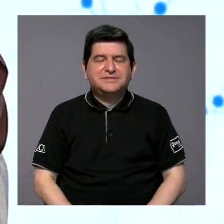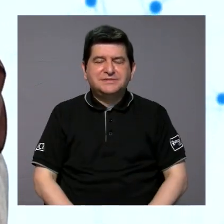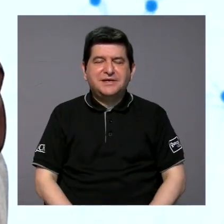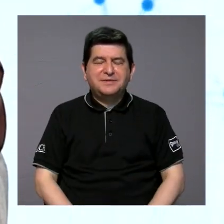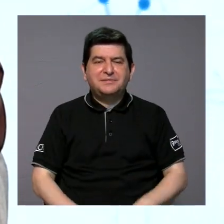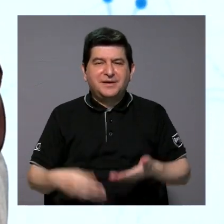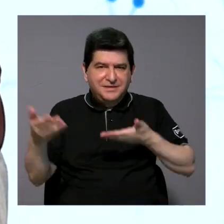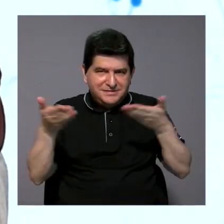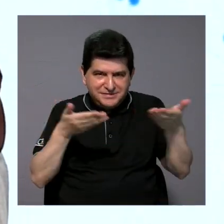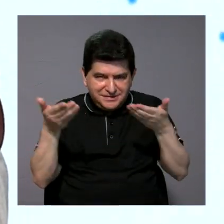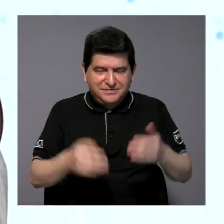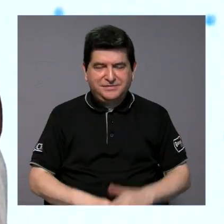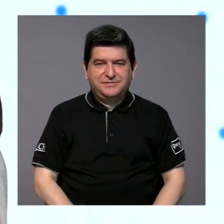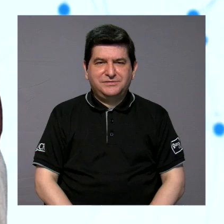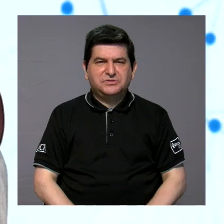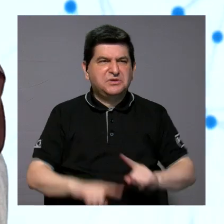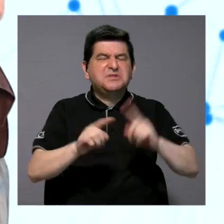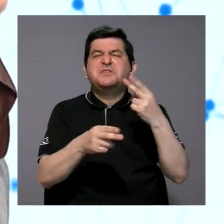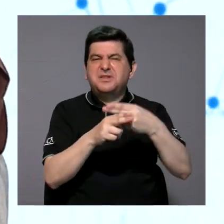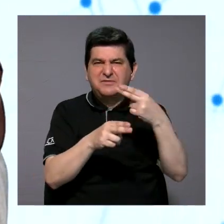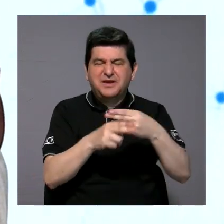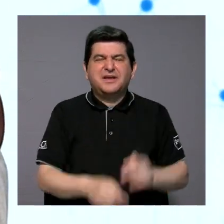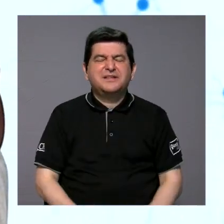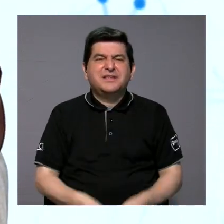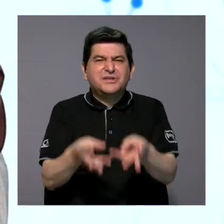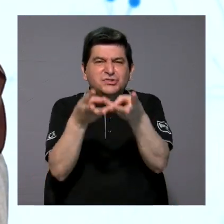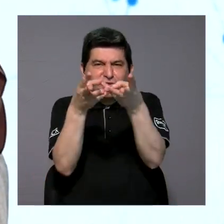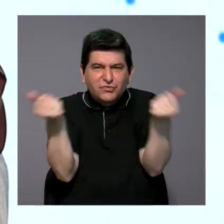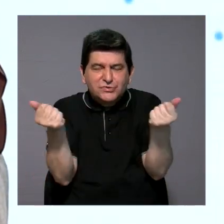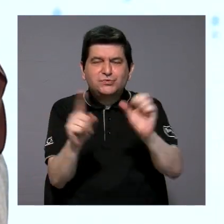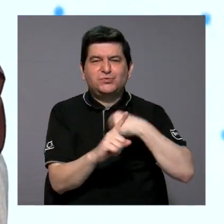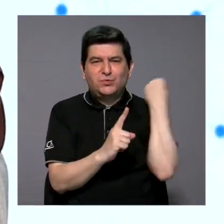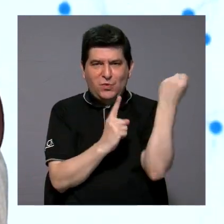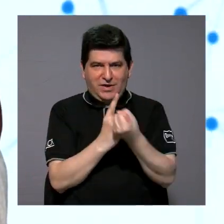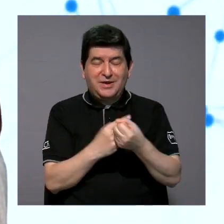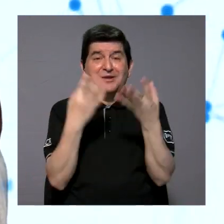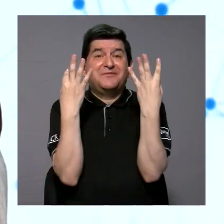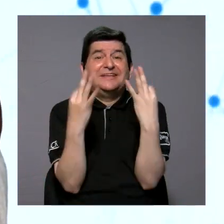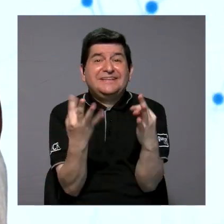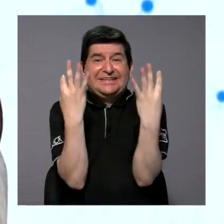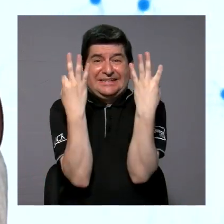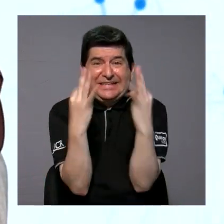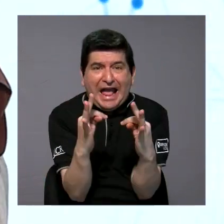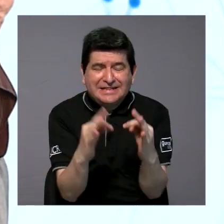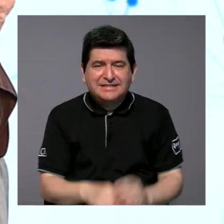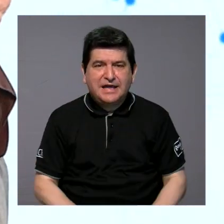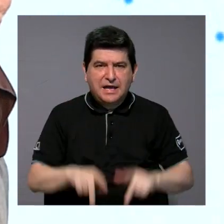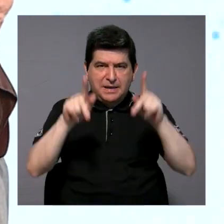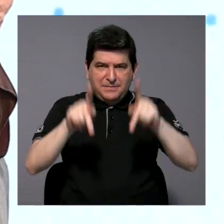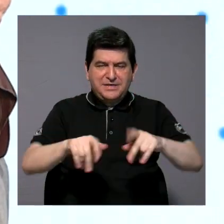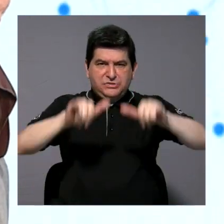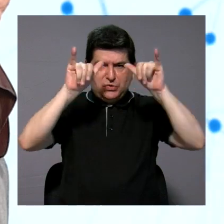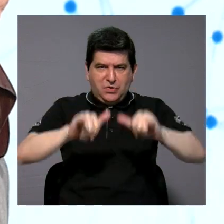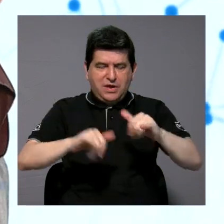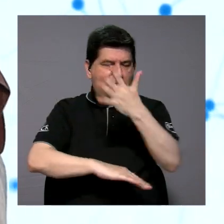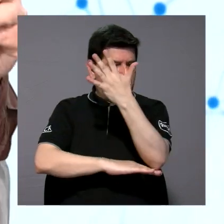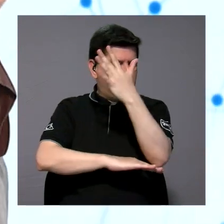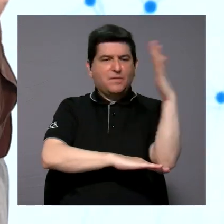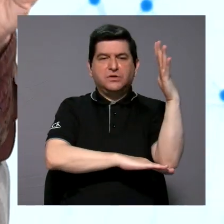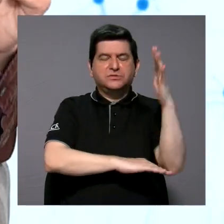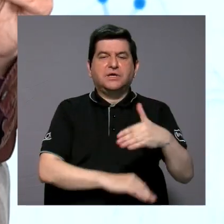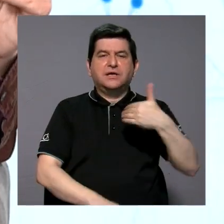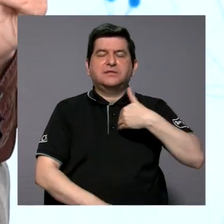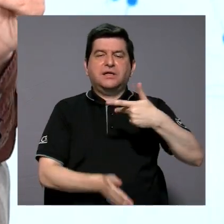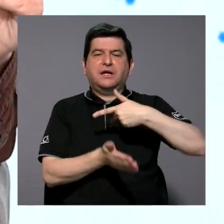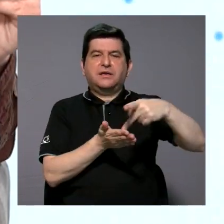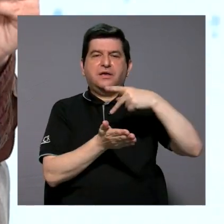que se le han dado, trata de resolver ese asunto. Trata de que quien conserve el bosque reciba un